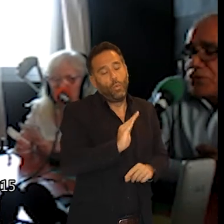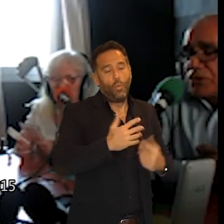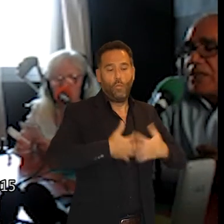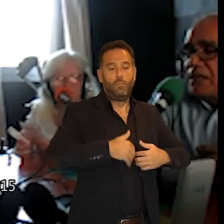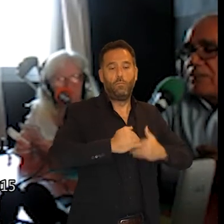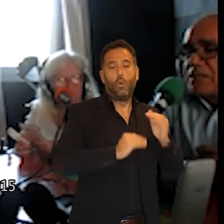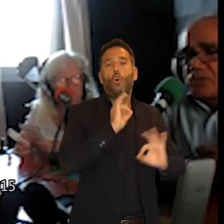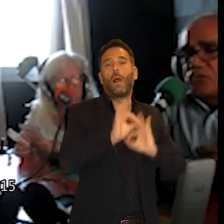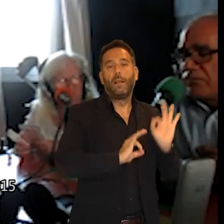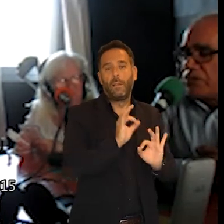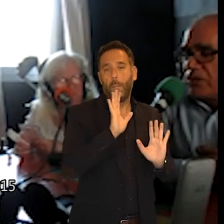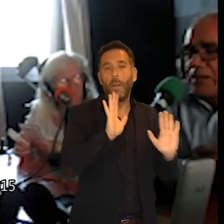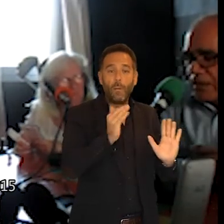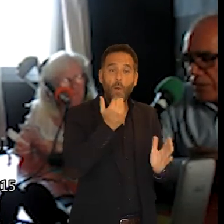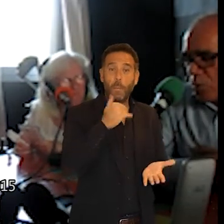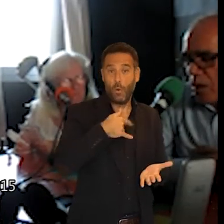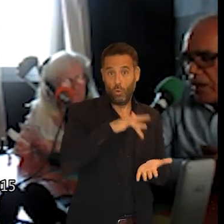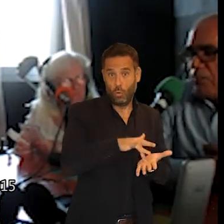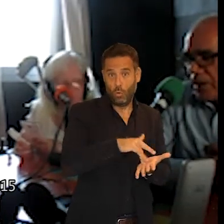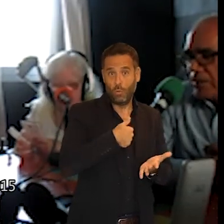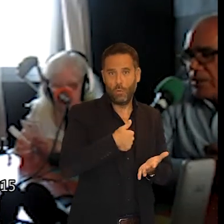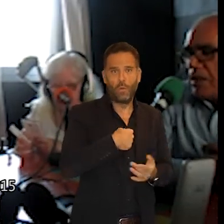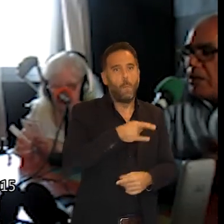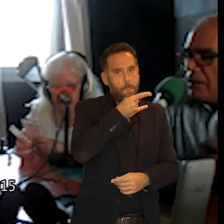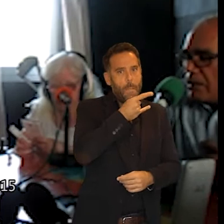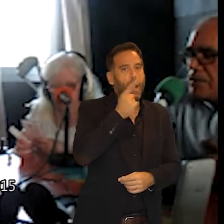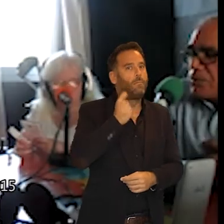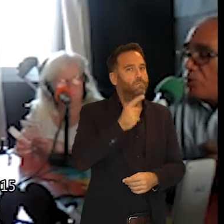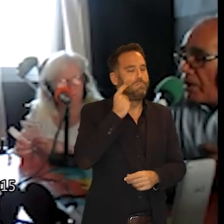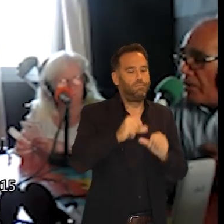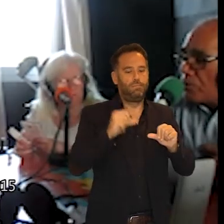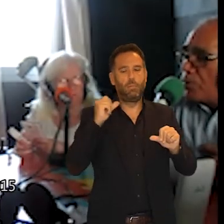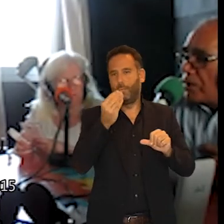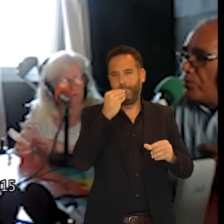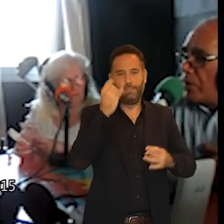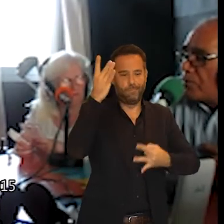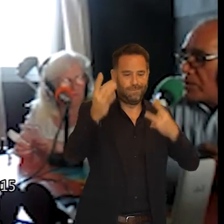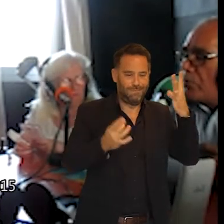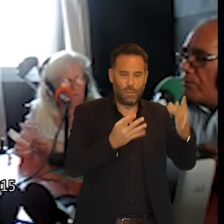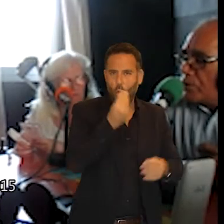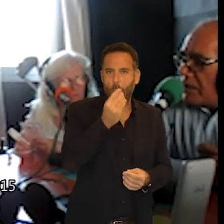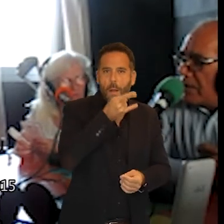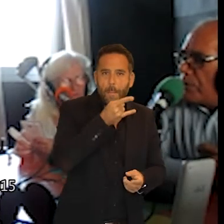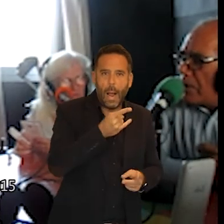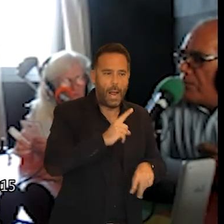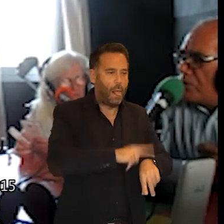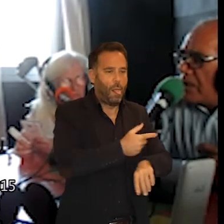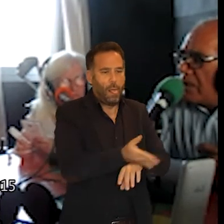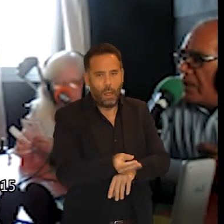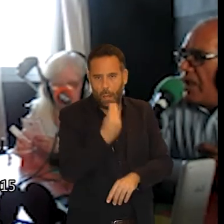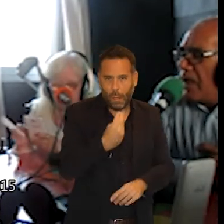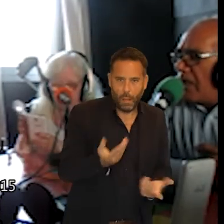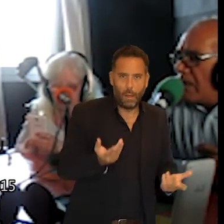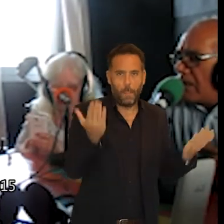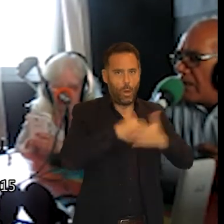Y en mi caso, por ejemplo, pues sí, pues tenía un mal hábito de comida porque comía mal, ¿no? A deshora, por la noche